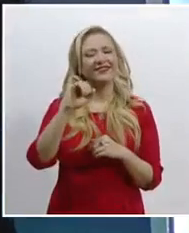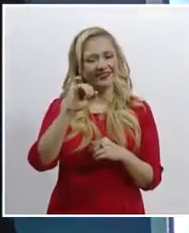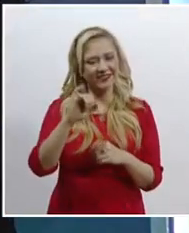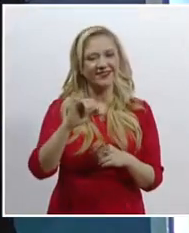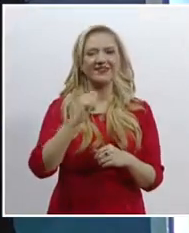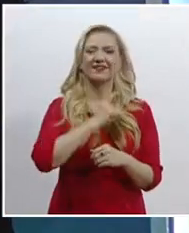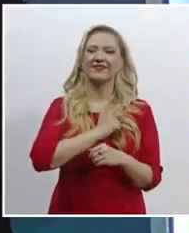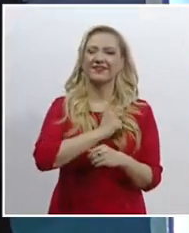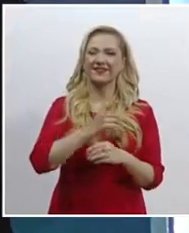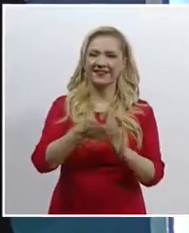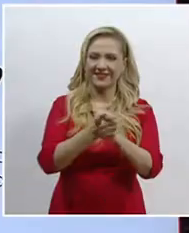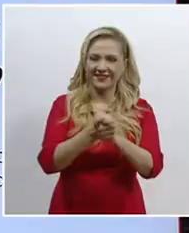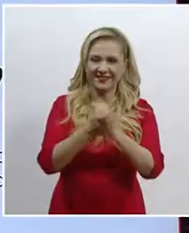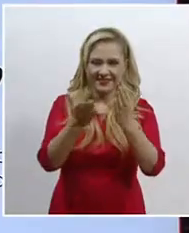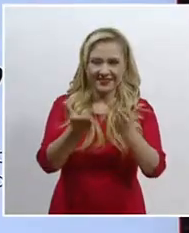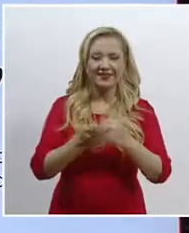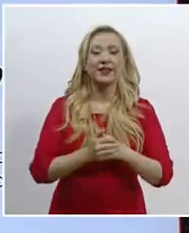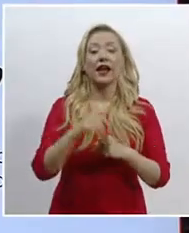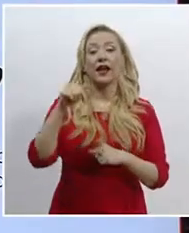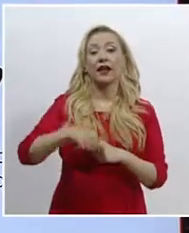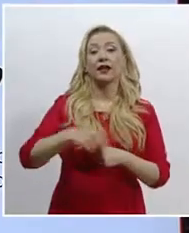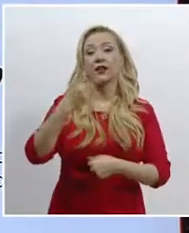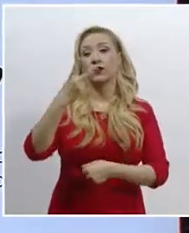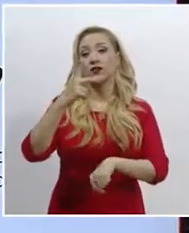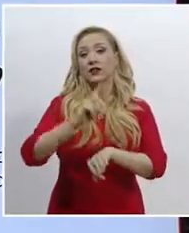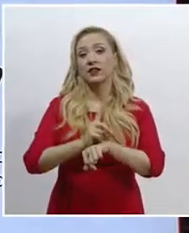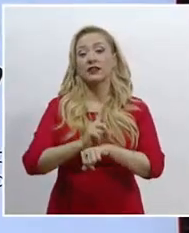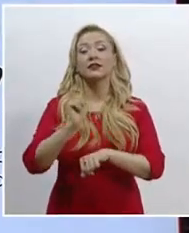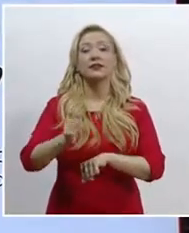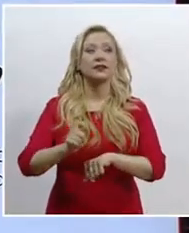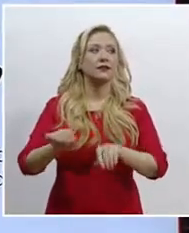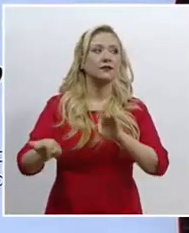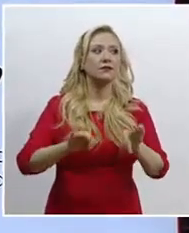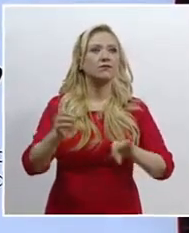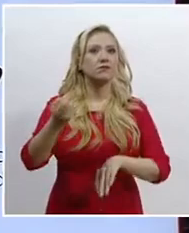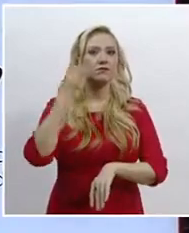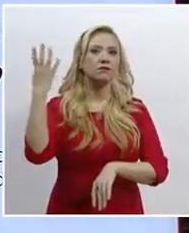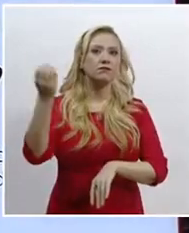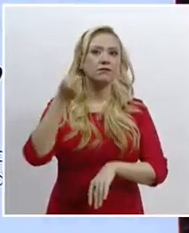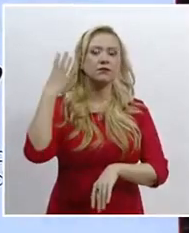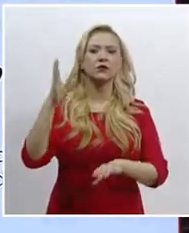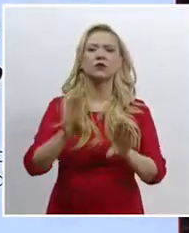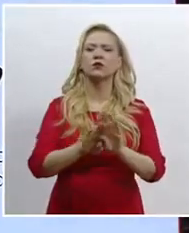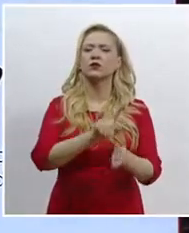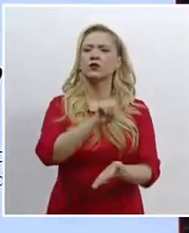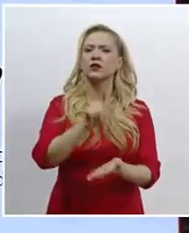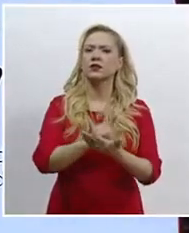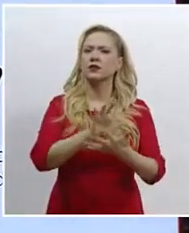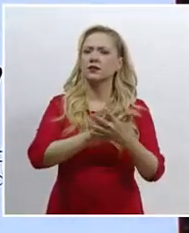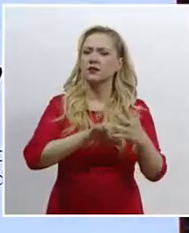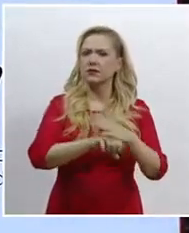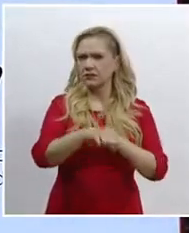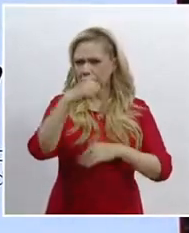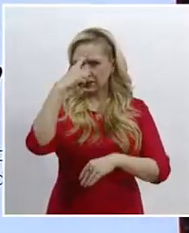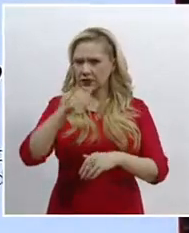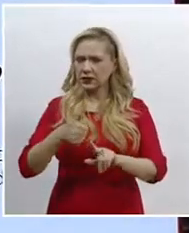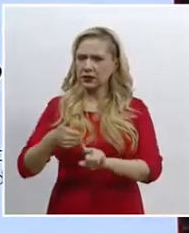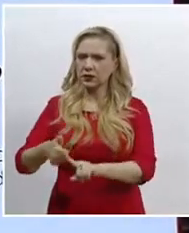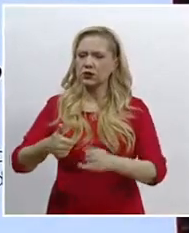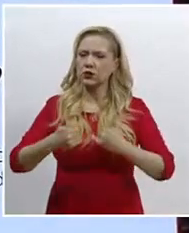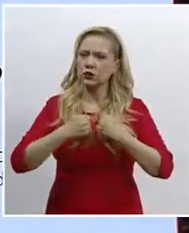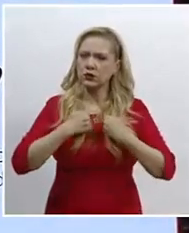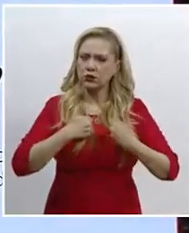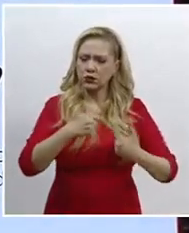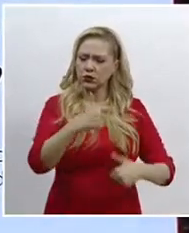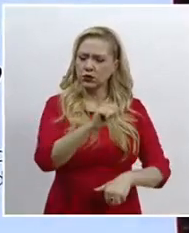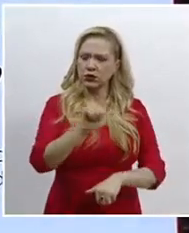Efectivamente, con gusto de saludarte, nos encontramos en el segundo día de trabajos de la Conferencia sobre Justicia Penal para Adolescentes